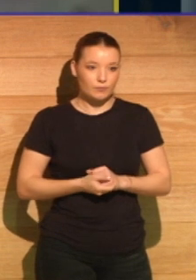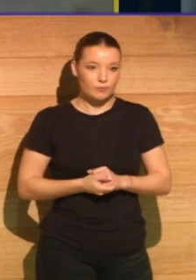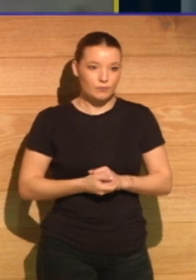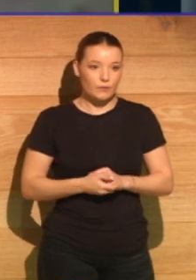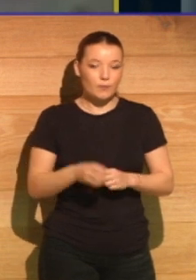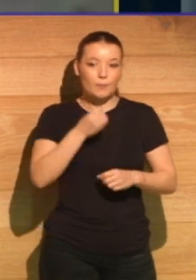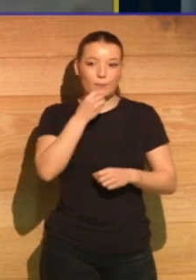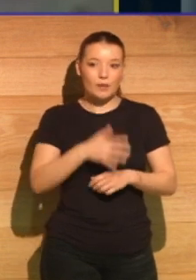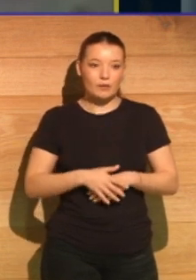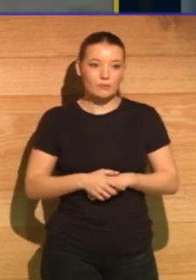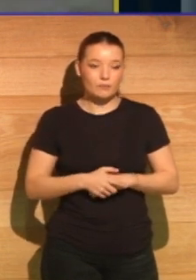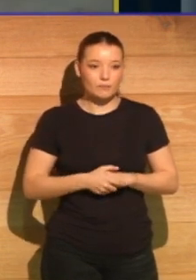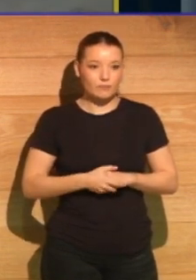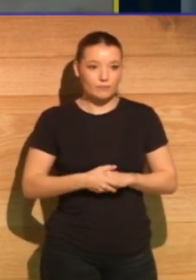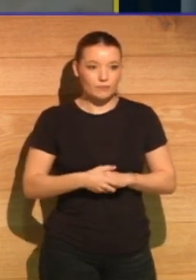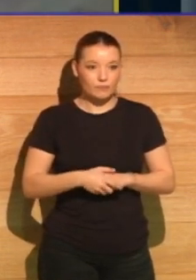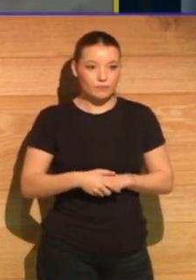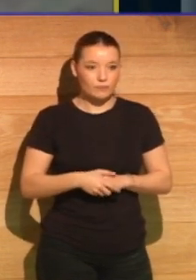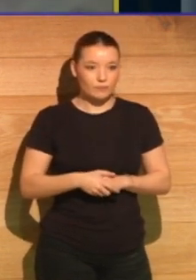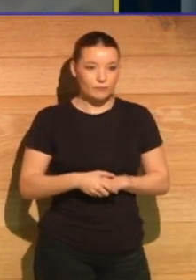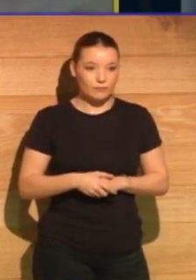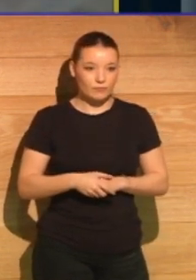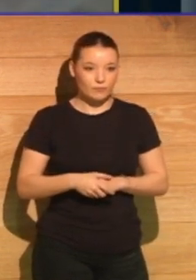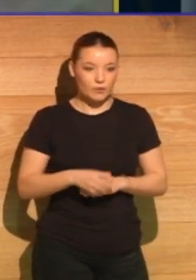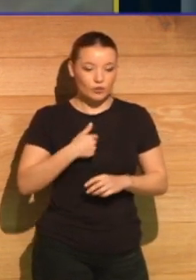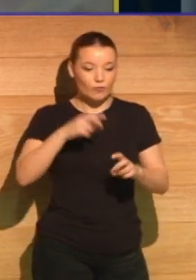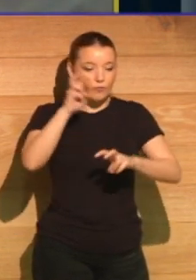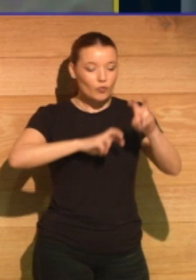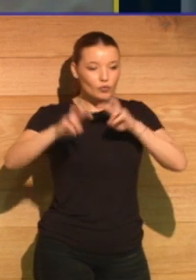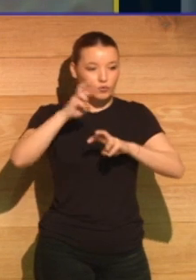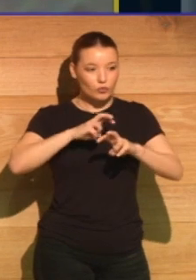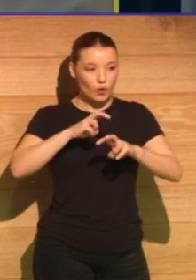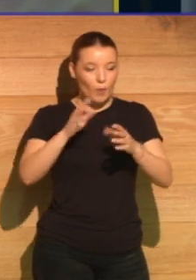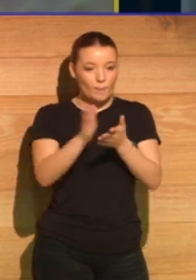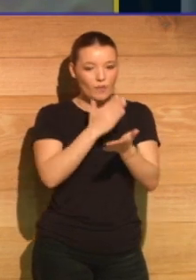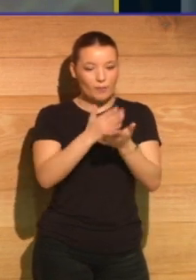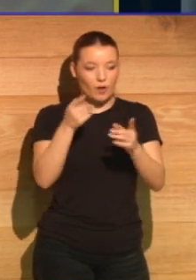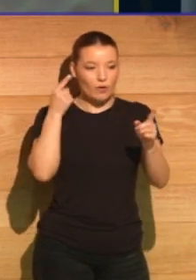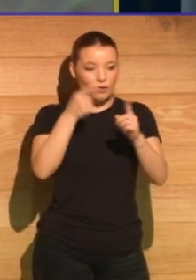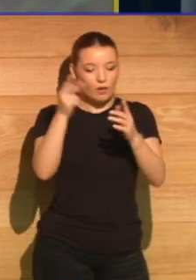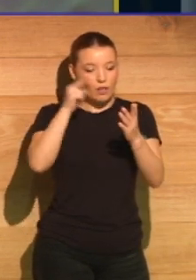Bueno, pues estaba aquí buscando algún poema para leer finalmente.